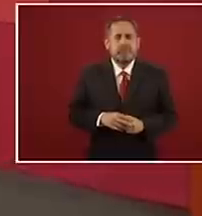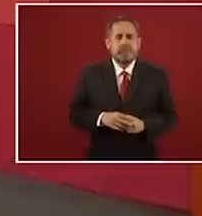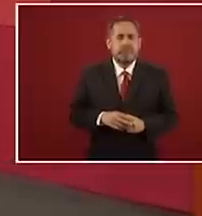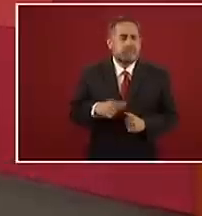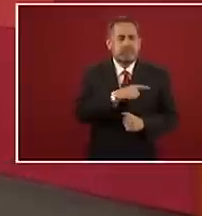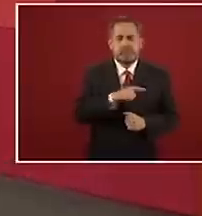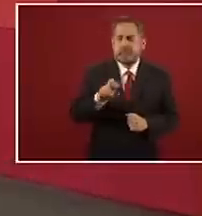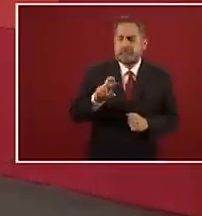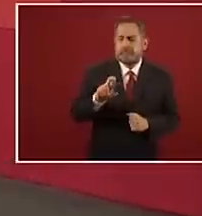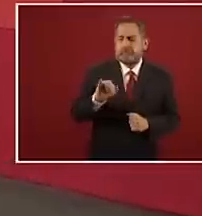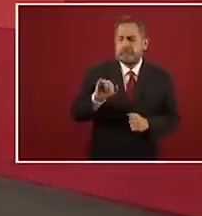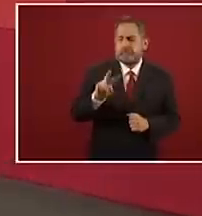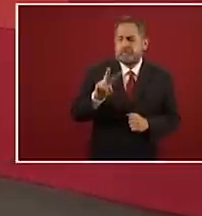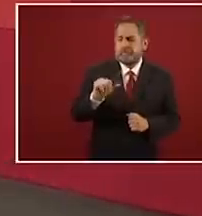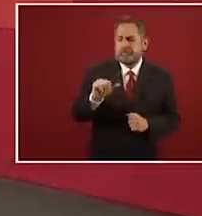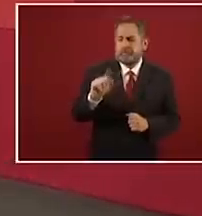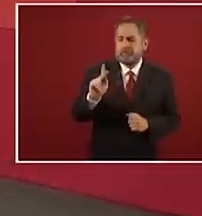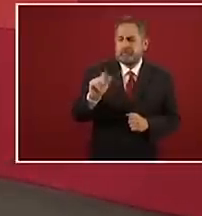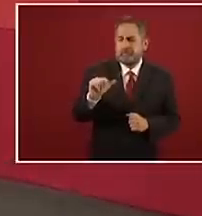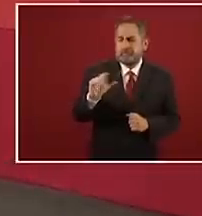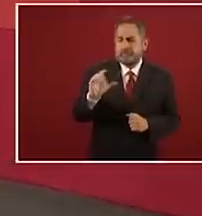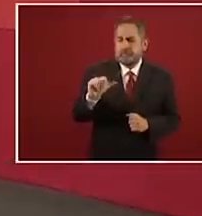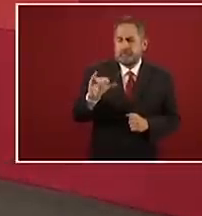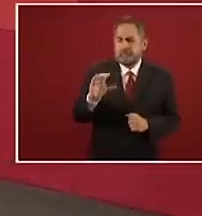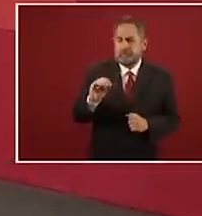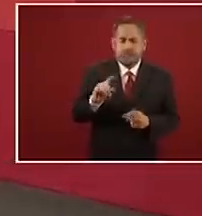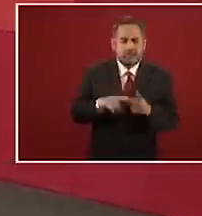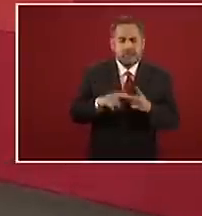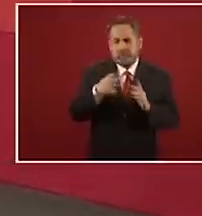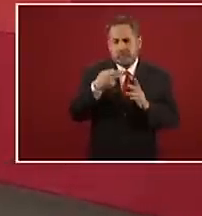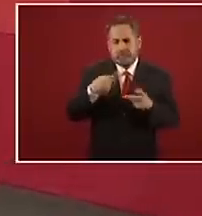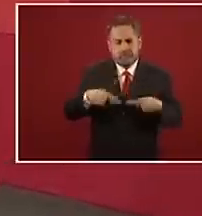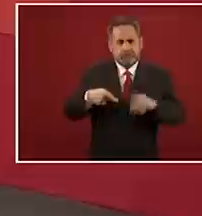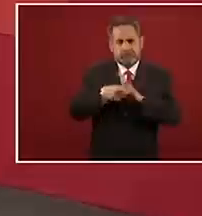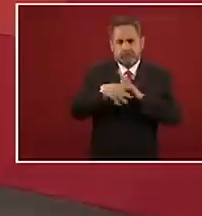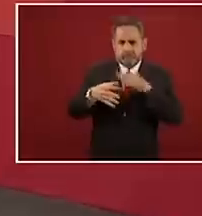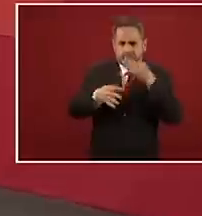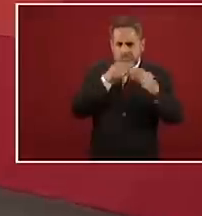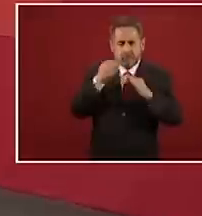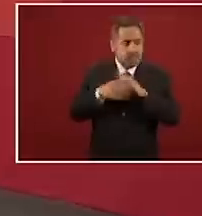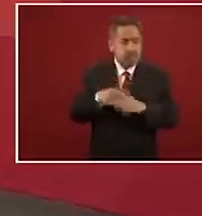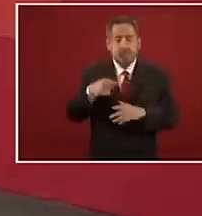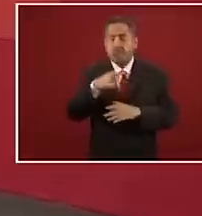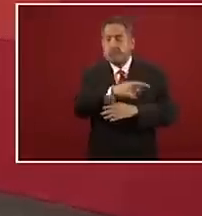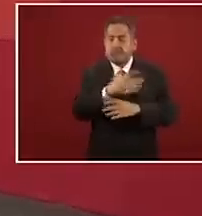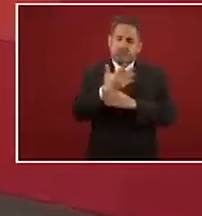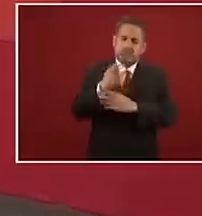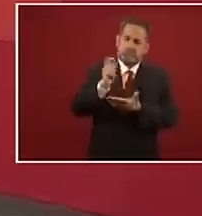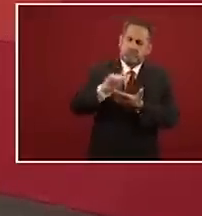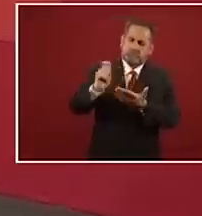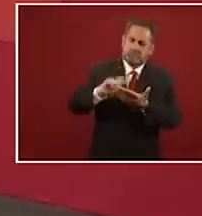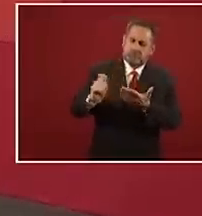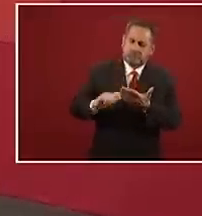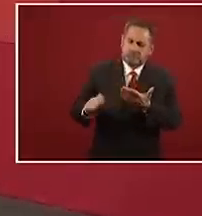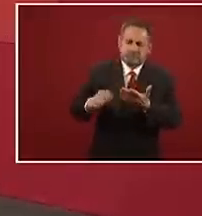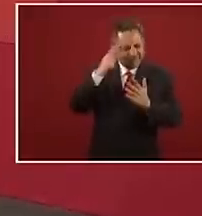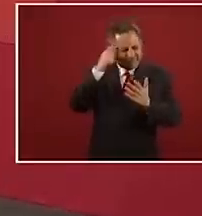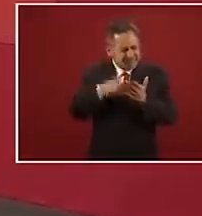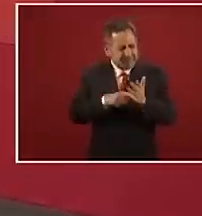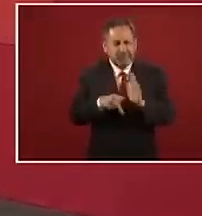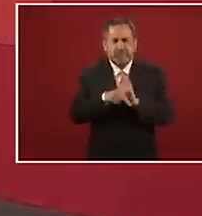Riva Palacio, un periodista, columnista, había escrito, creo que en El